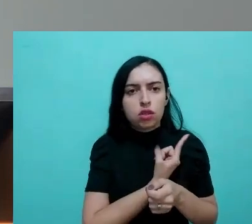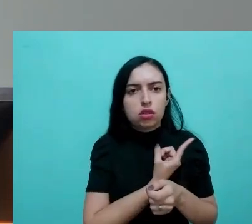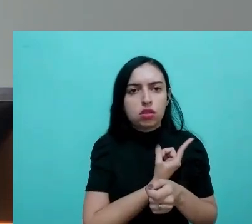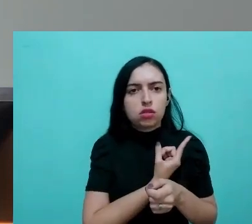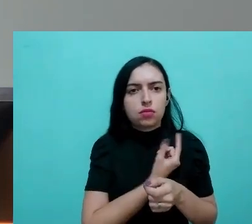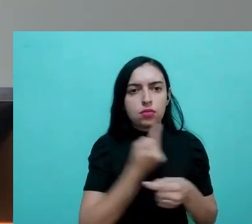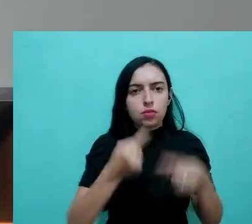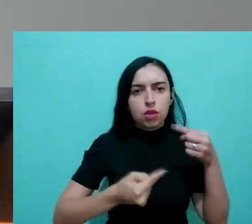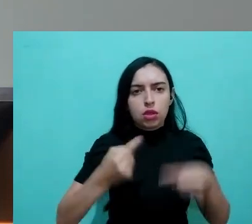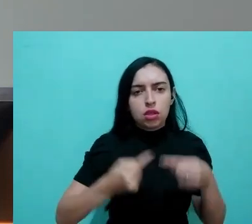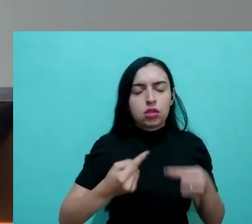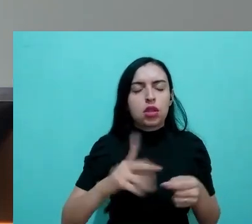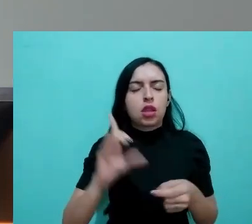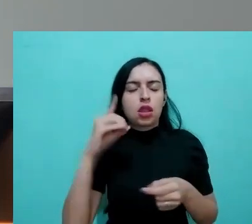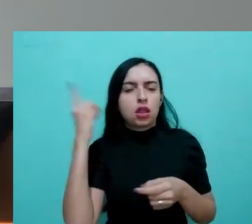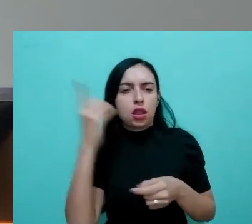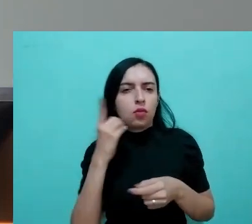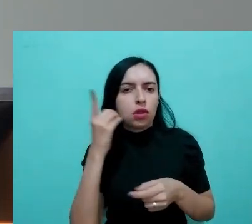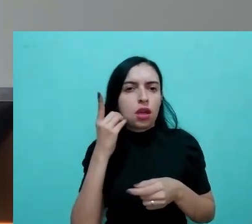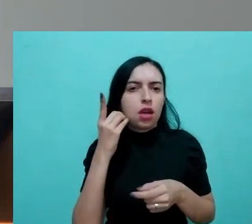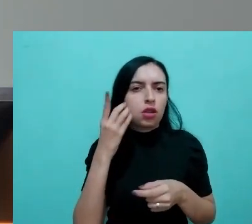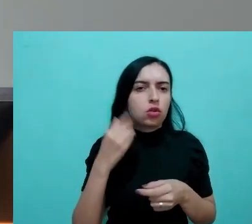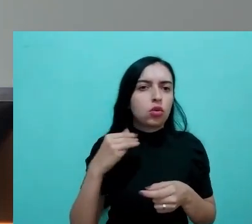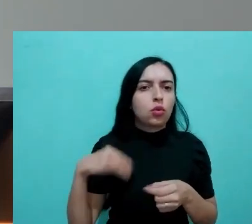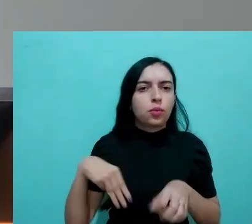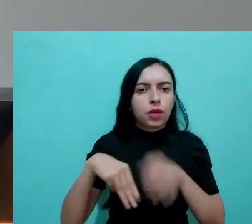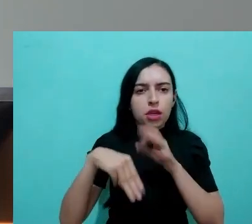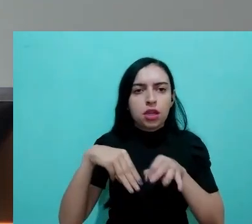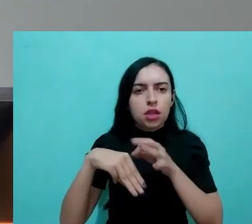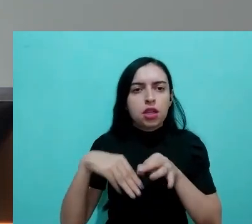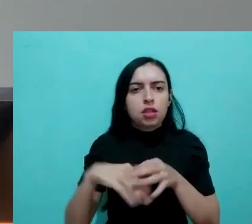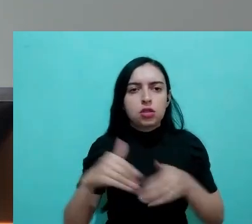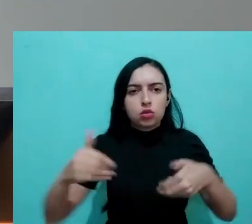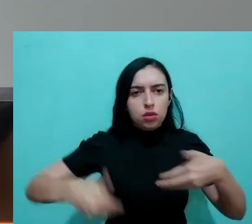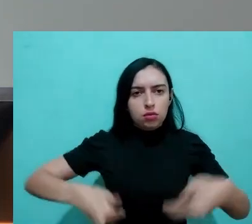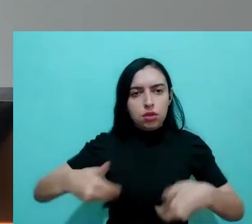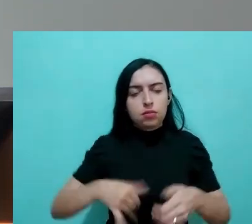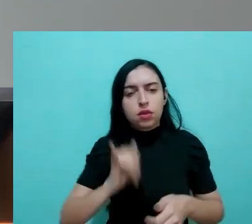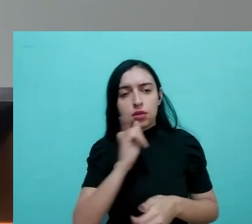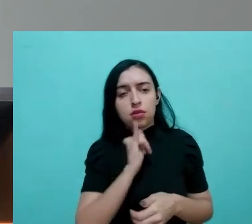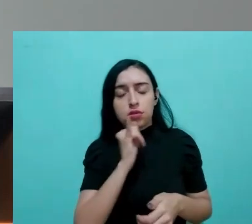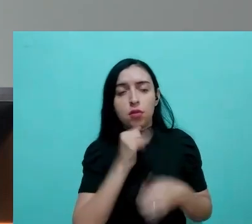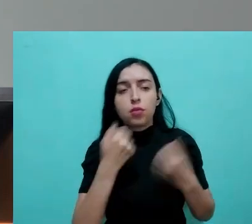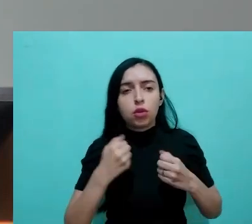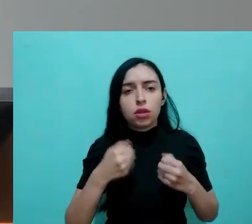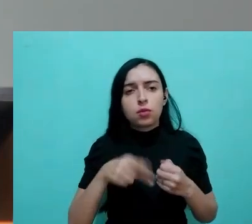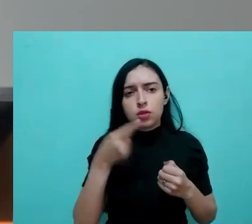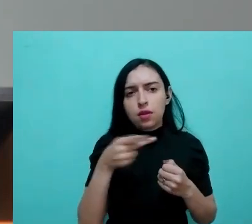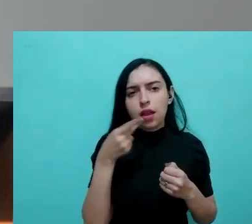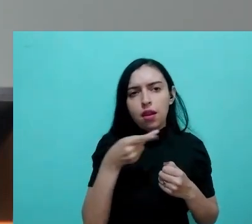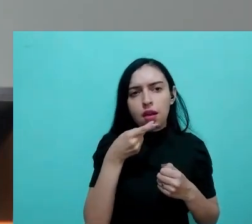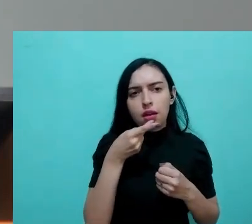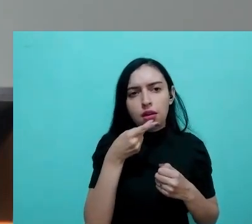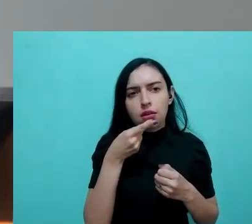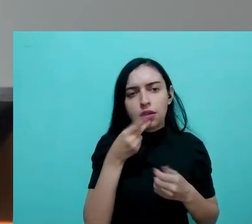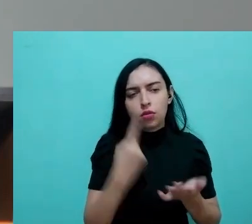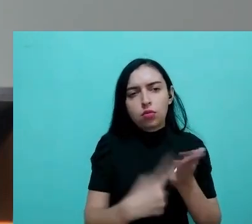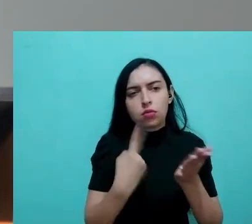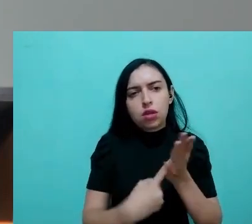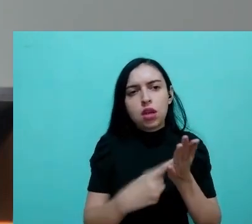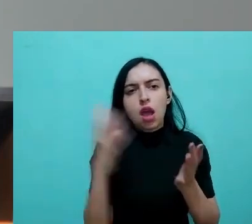diputados, ministros, funcionarios. Un ejemplo que se puede mencionar es el Tratado de Eugène